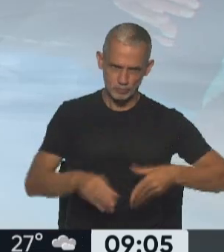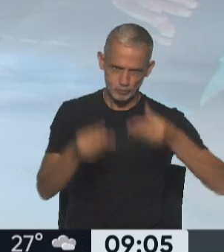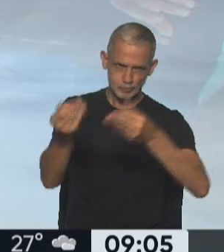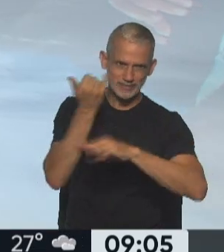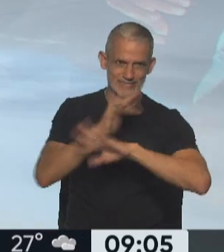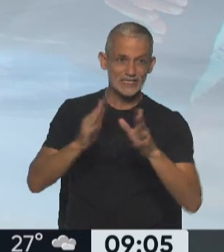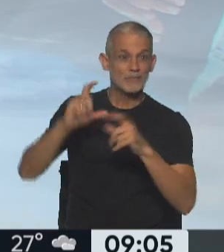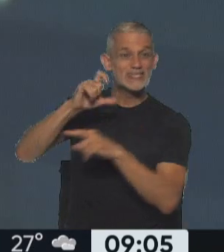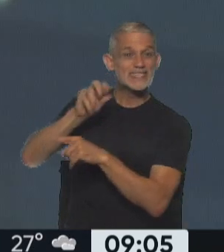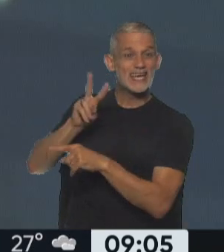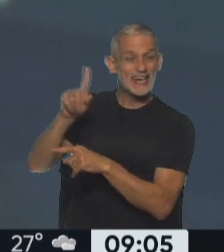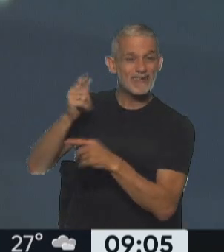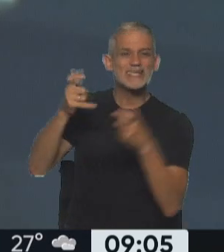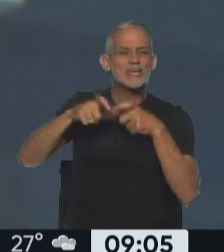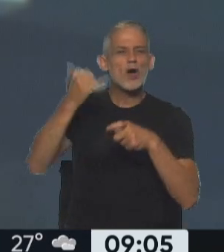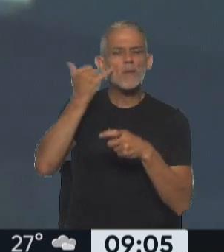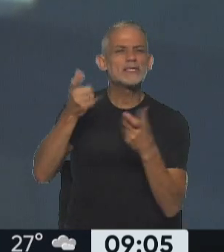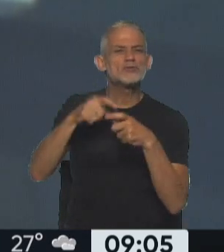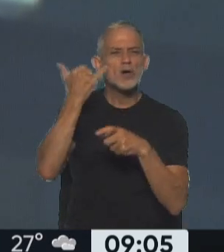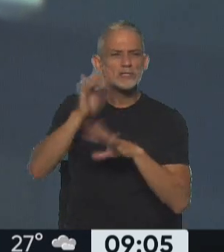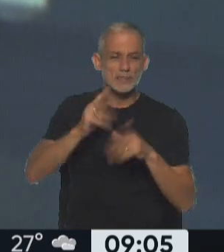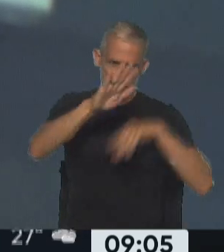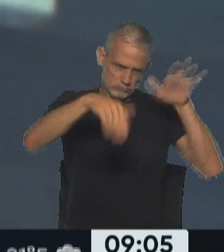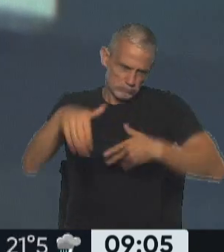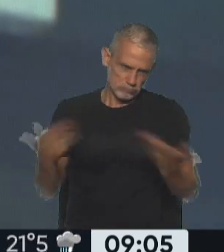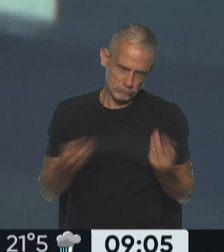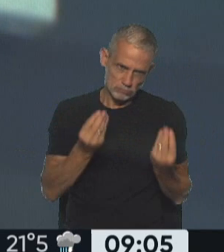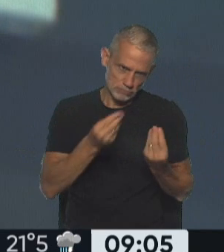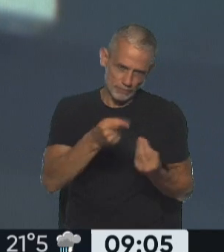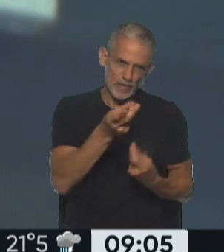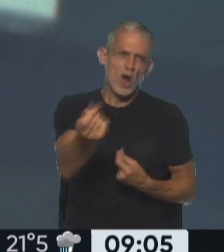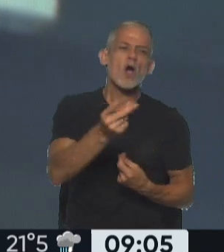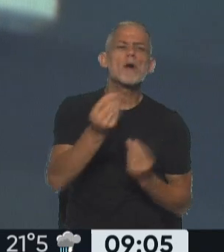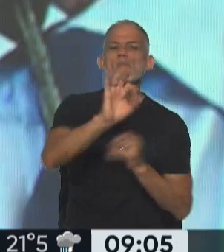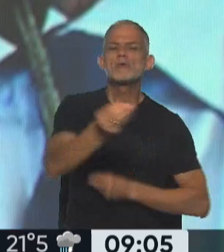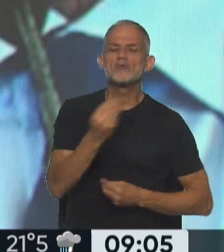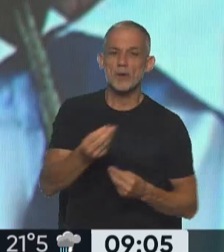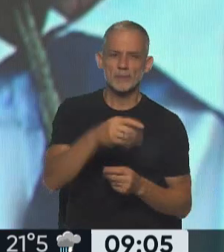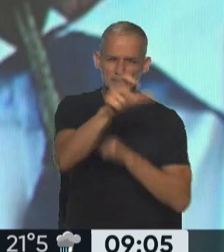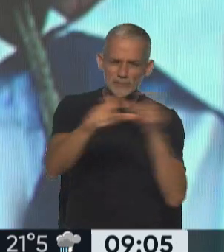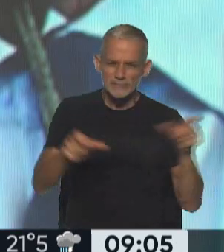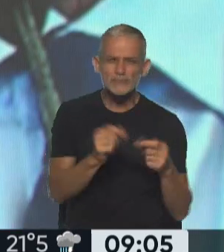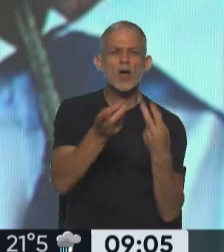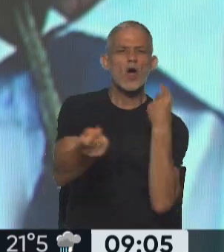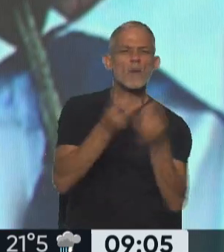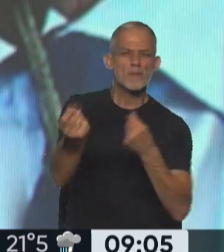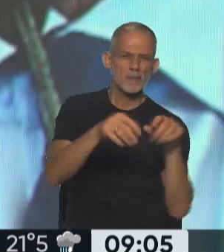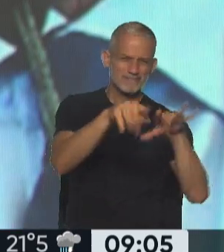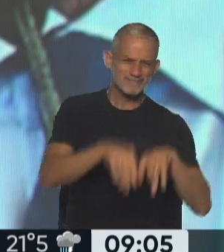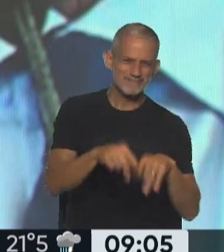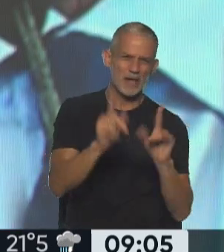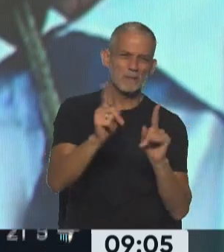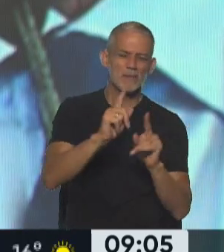parte, la Comisión Nacional de Valores ya comenzó a citar a esas casas de cambio o esos grandes. Sí, a los agentes de liquidación agentes y compensación, las